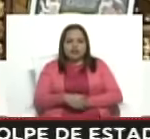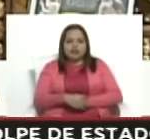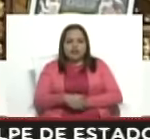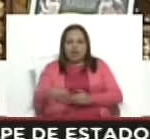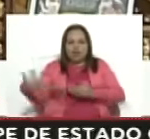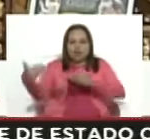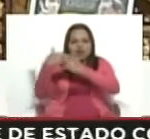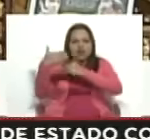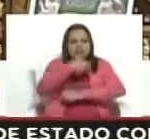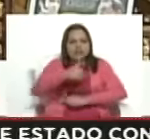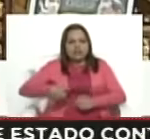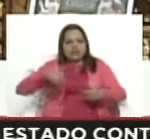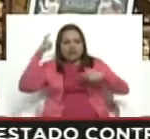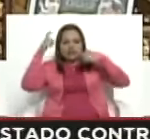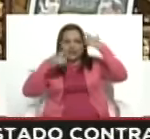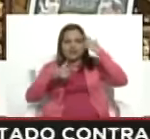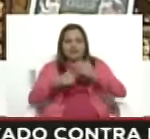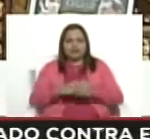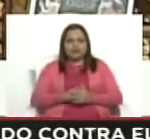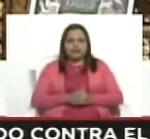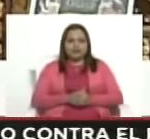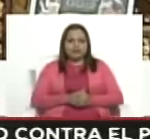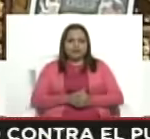presidente Hugo Chávez Frías.